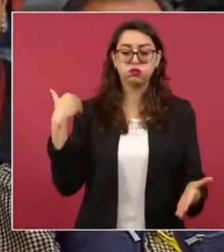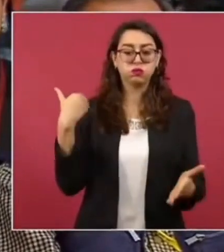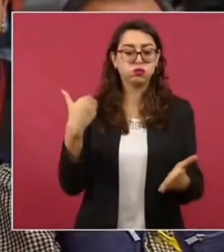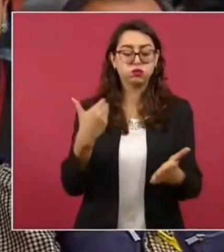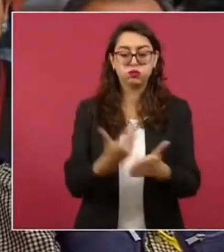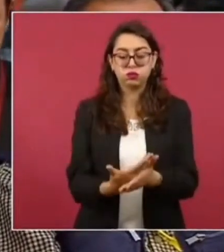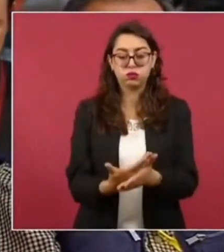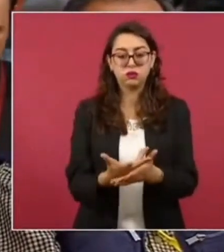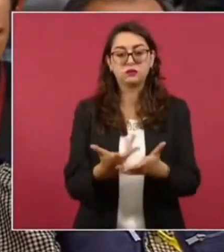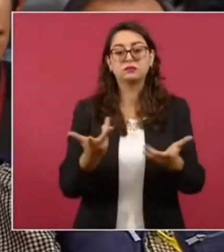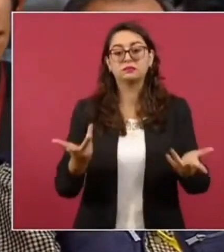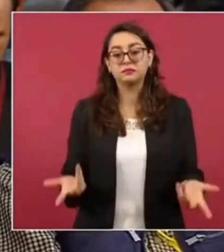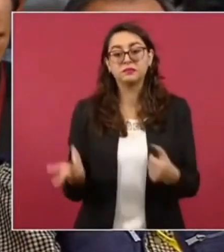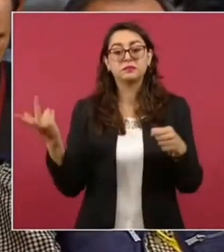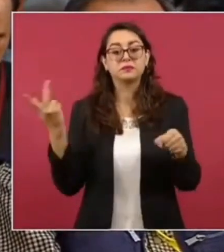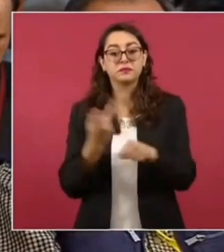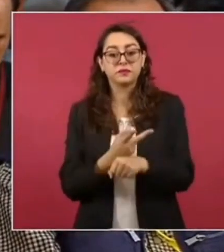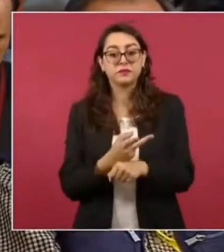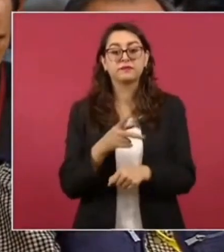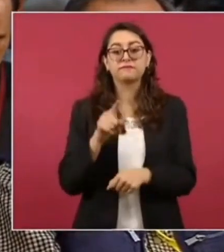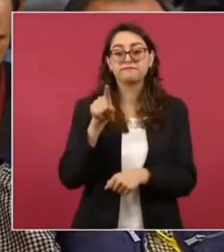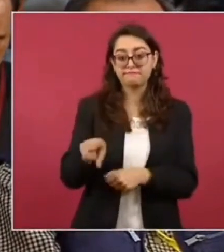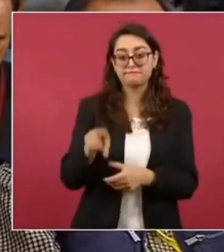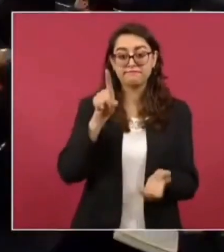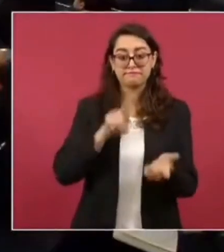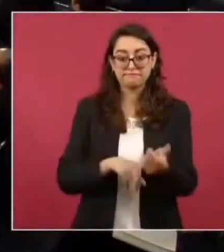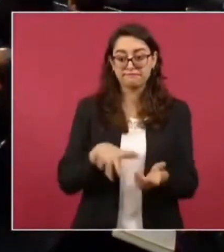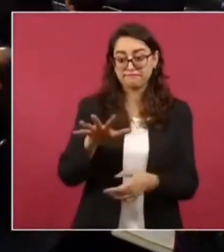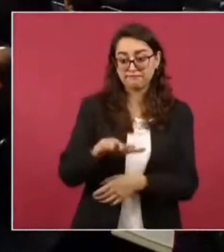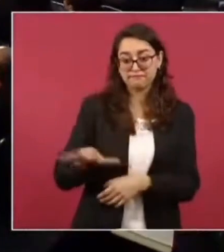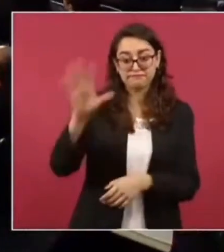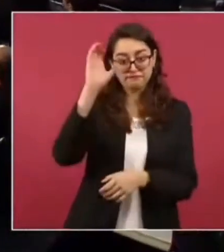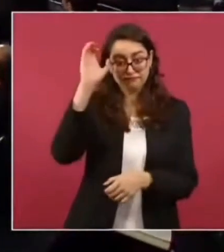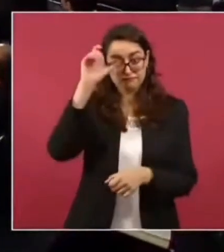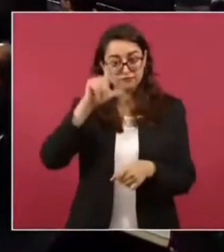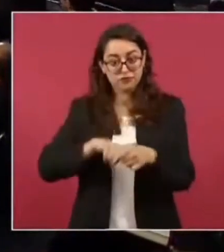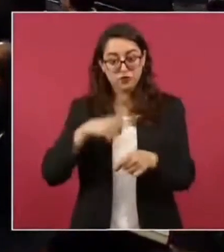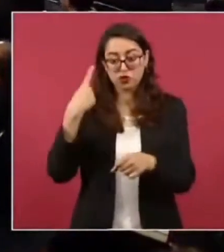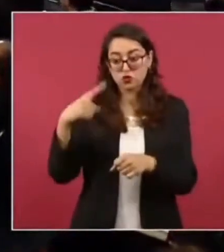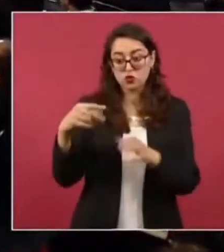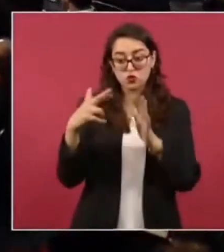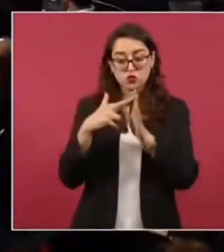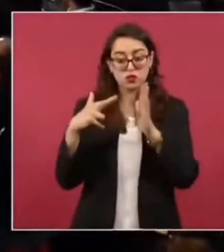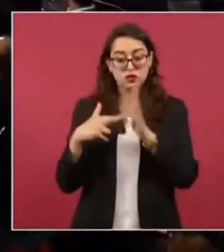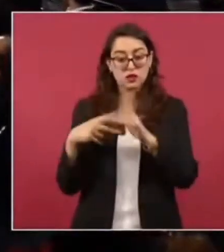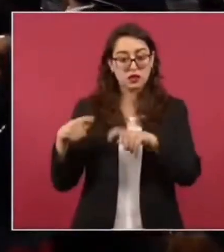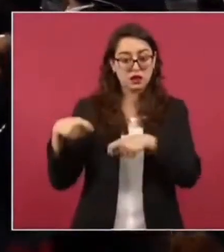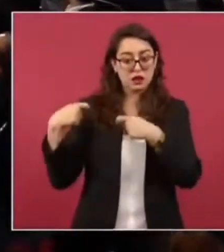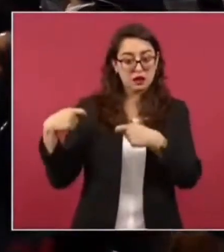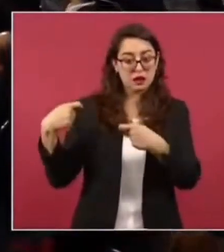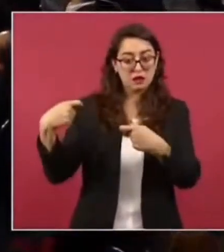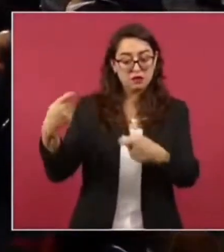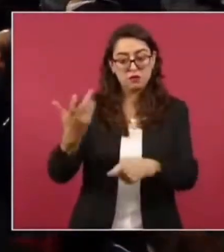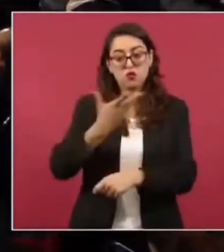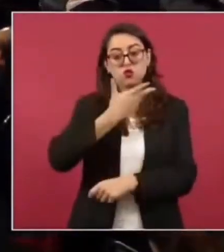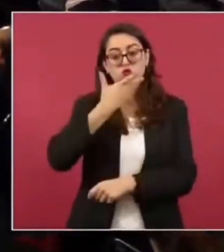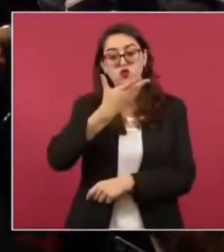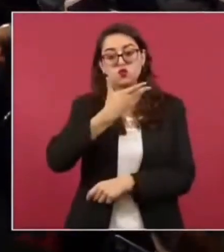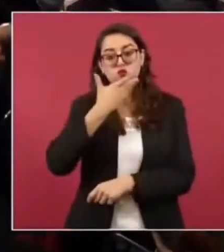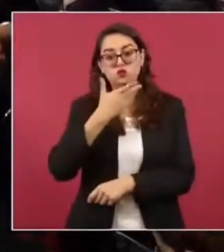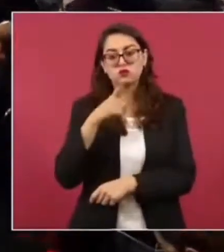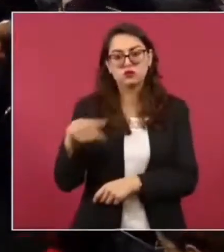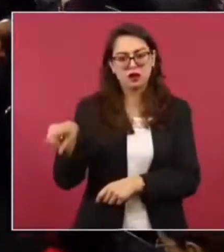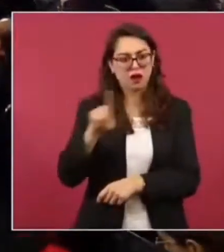razones culturales y de usos y costumbres se han opuesto a que se lleve agua de la zona a estos municipios.